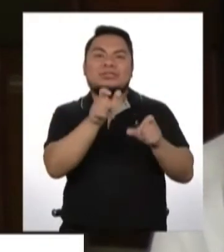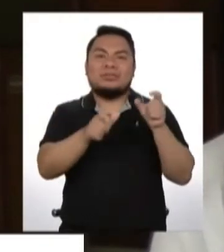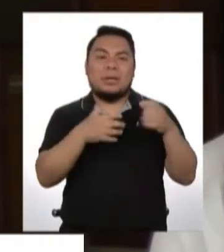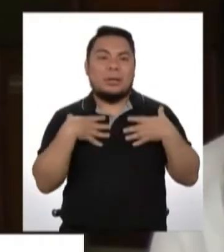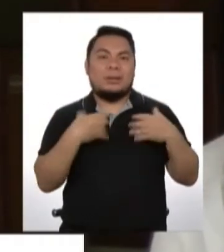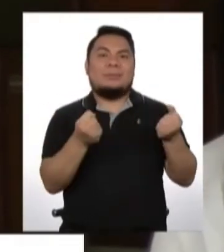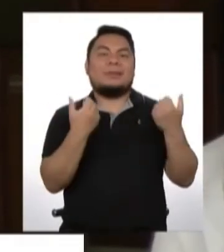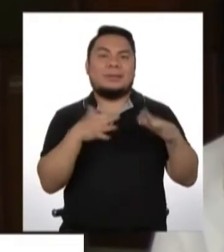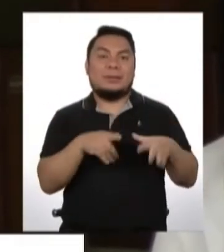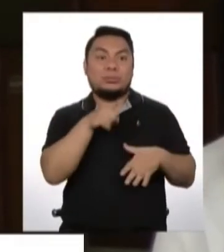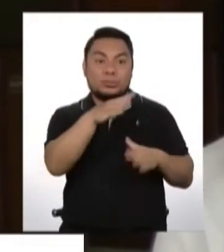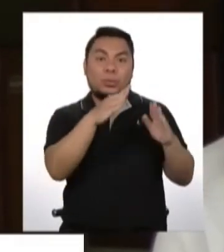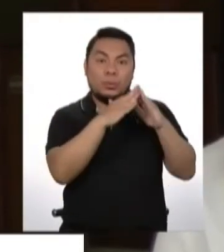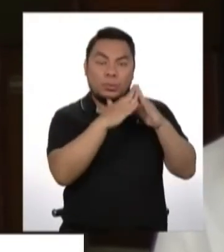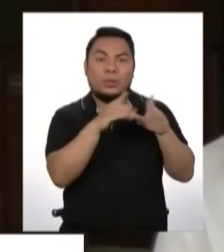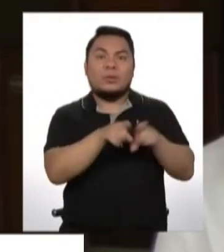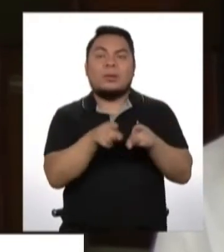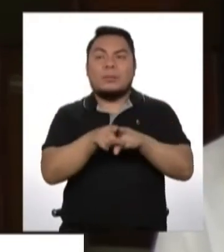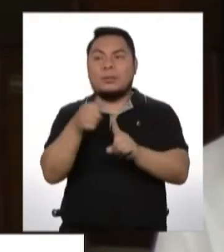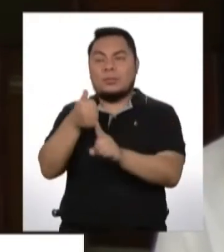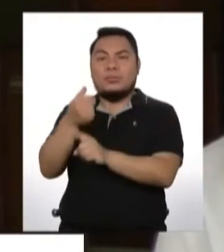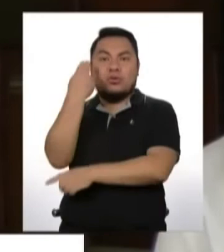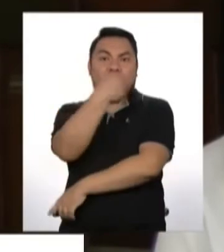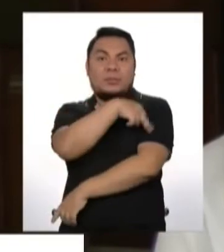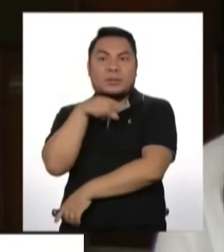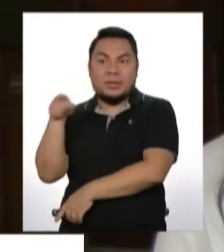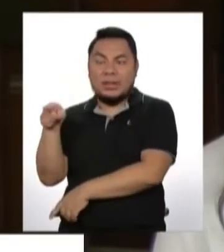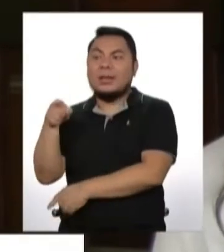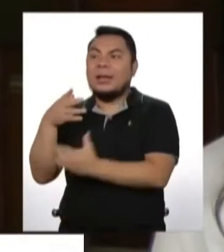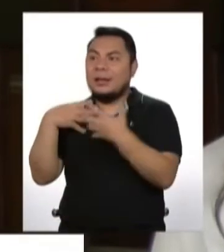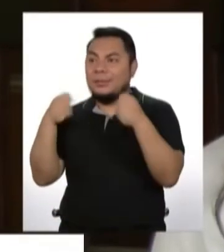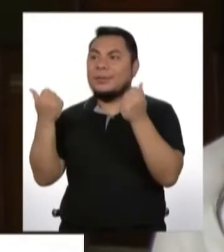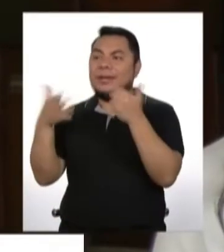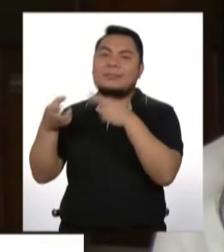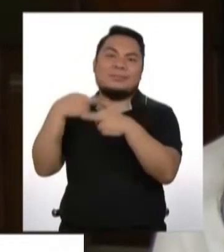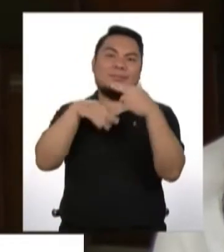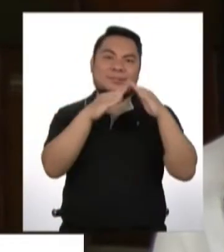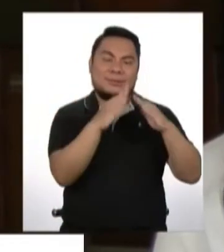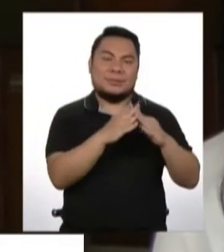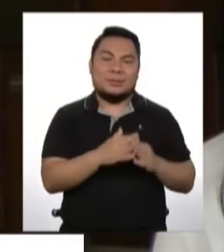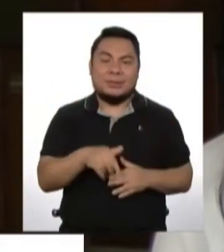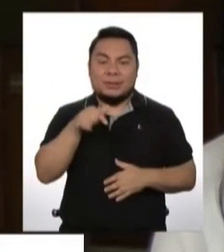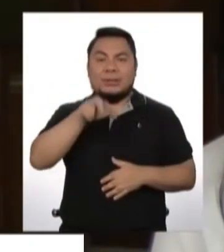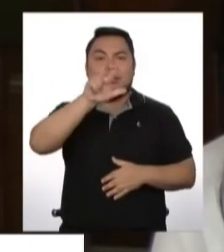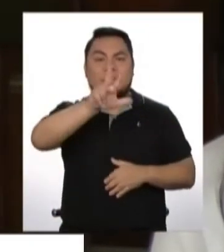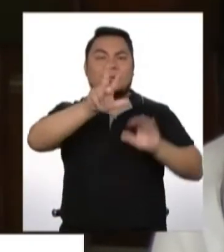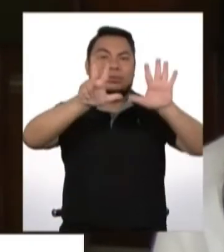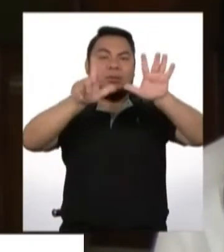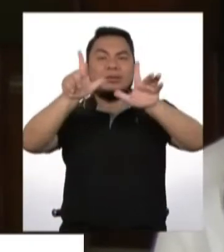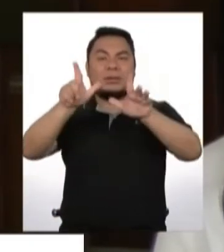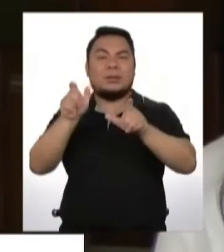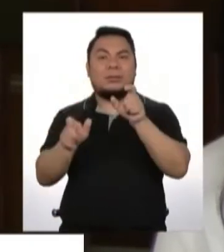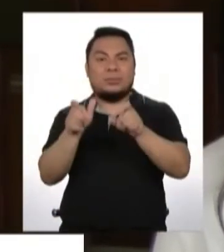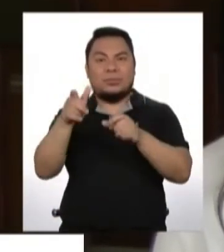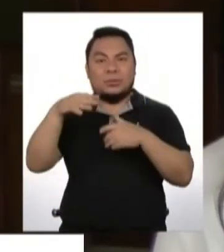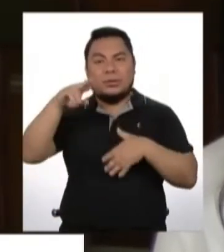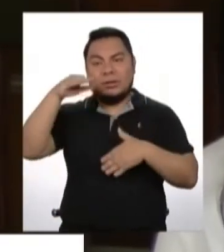tanto desde sus domicilios como de los propios hospitales. De los 387